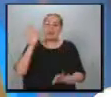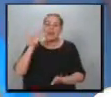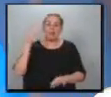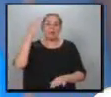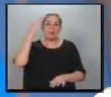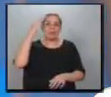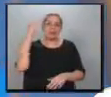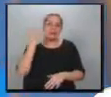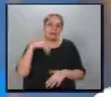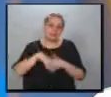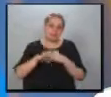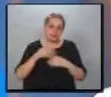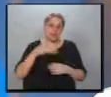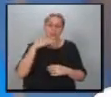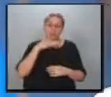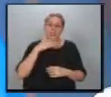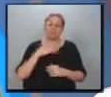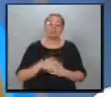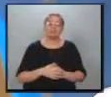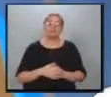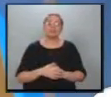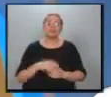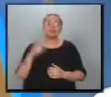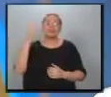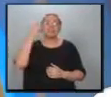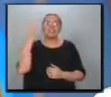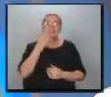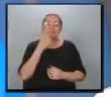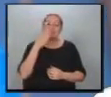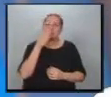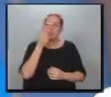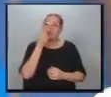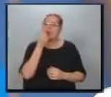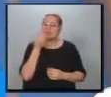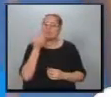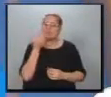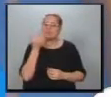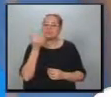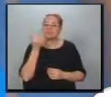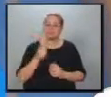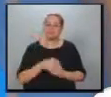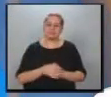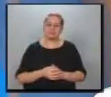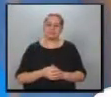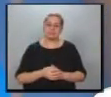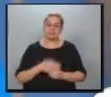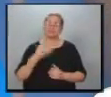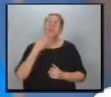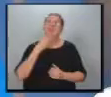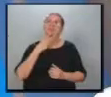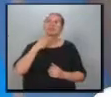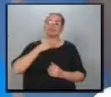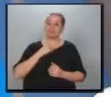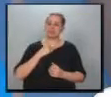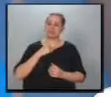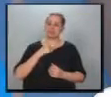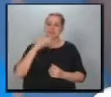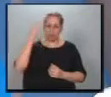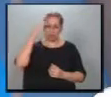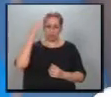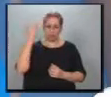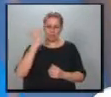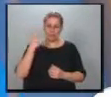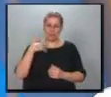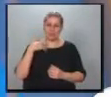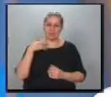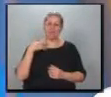memoria. Una vez que uno lo dejó esos 10 segundos, 8 sí. segundos en la boca, y lo baja, quedó la memoria, subió por